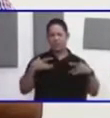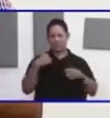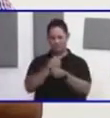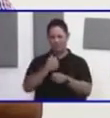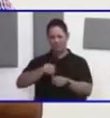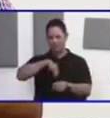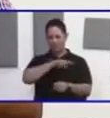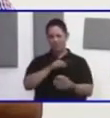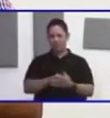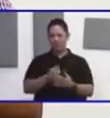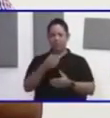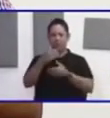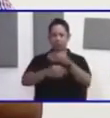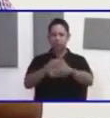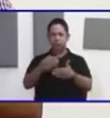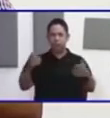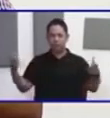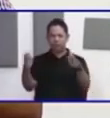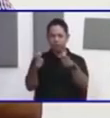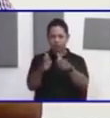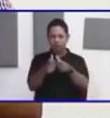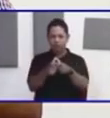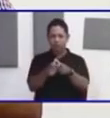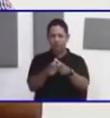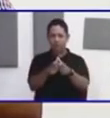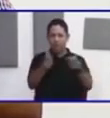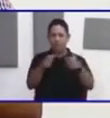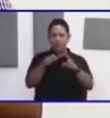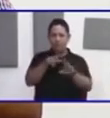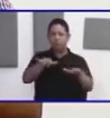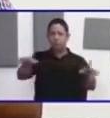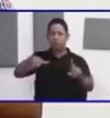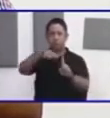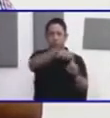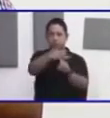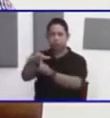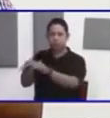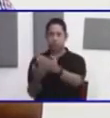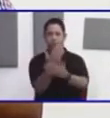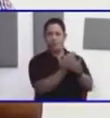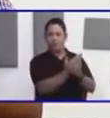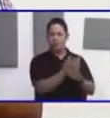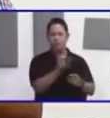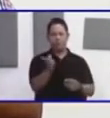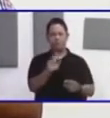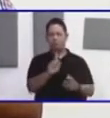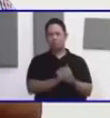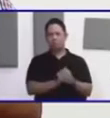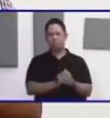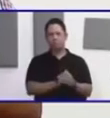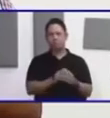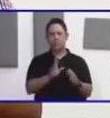los casos se han disminuido y no ha habido como una mayor propagación. Sí están saliendo casos nuevos, pero que no